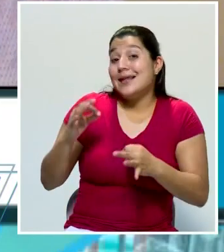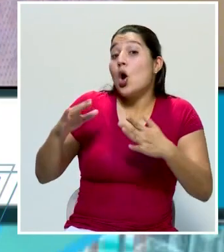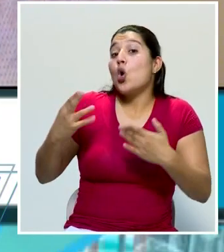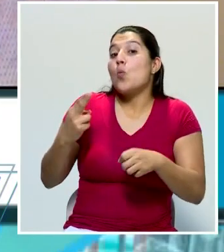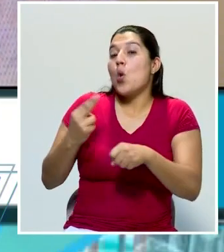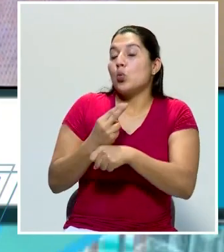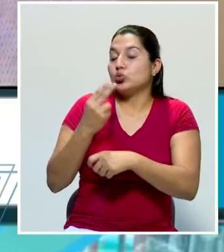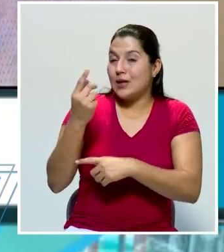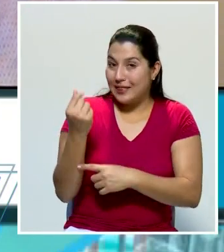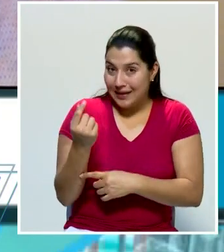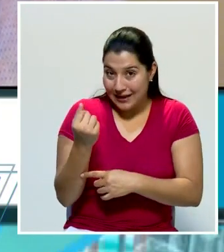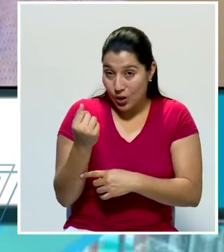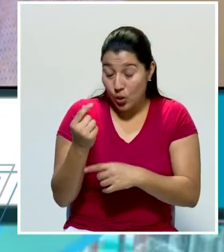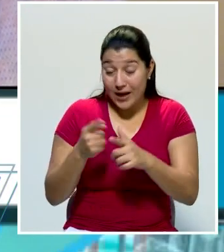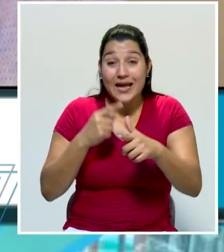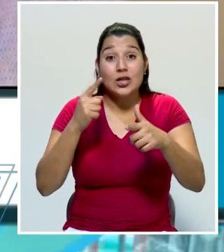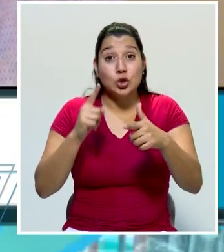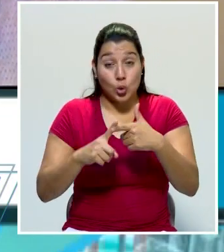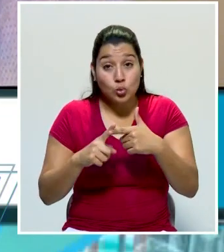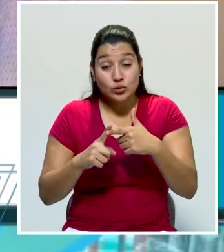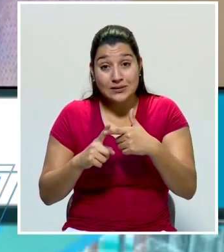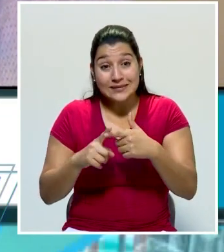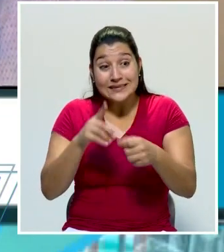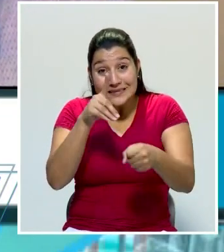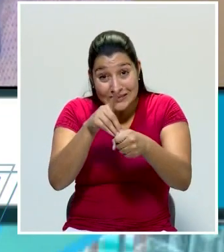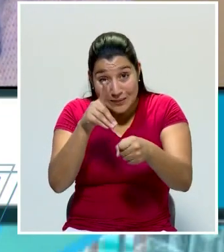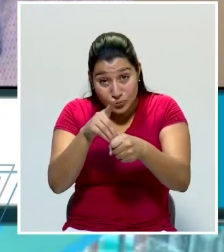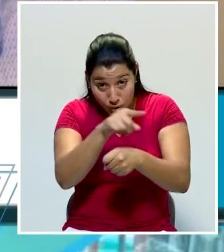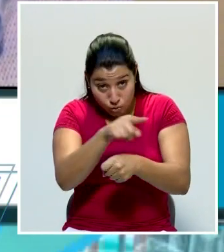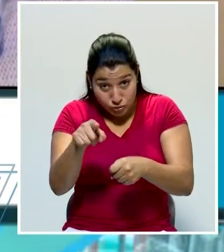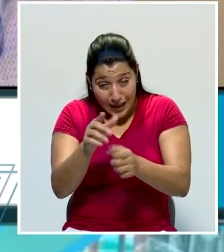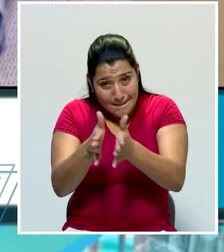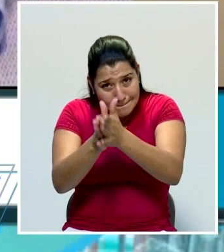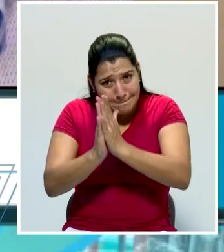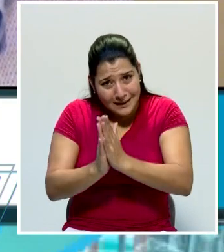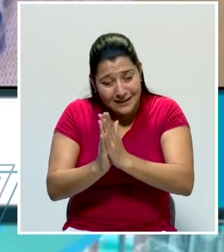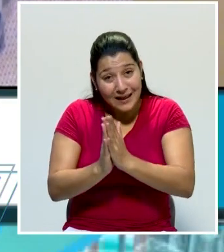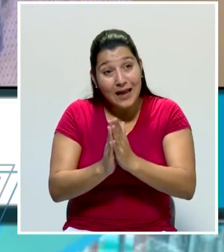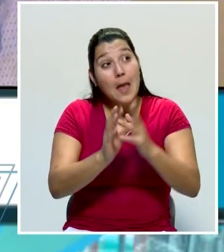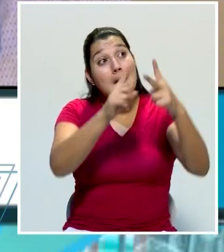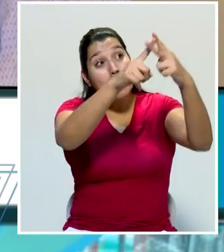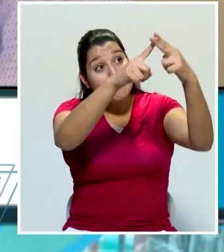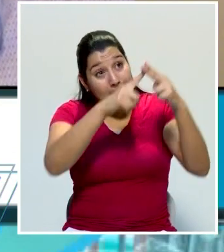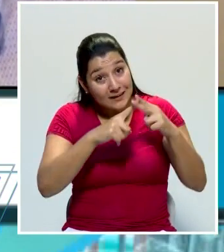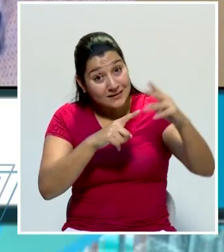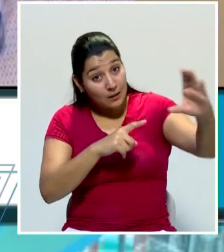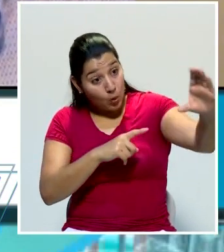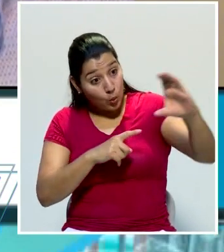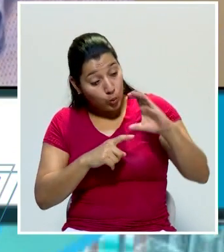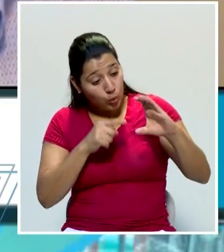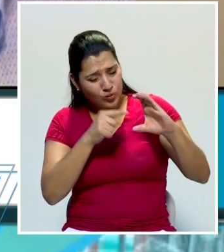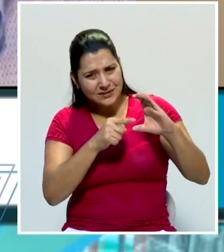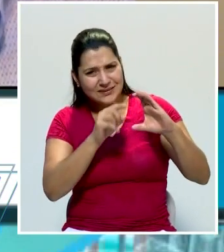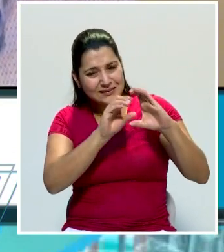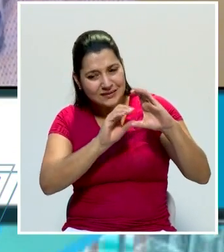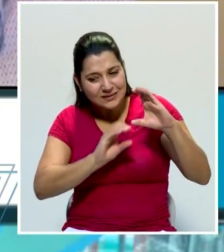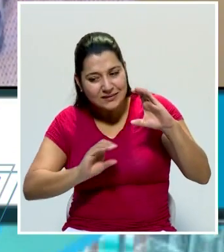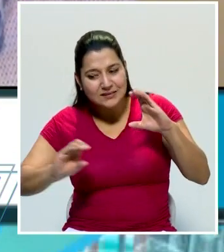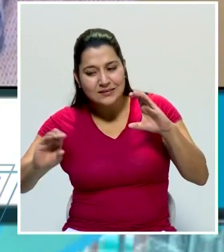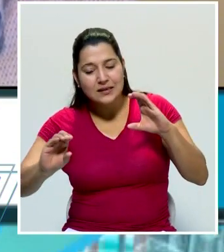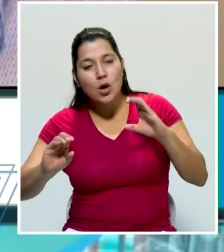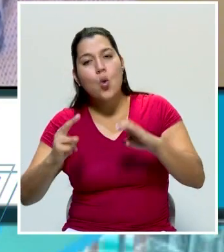pidiendo que parte de ese dinero se use para abonar al menos un fragmento de la deuda del Estado con la